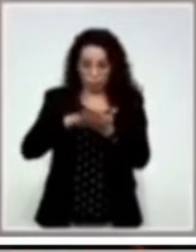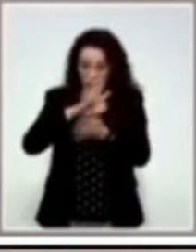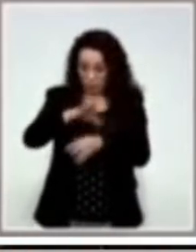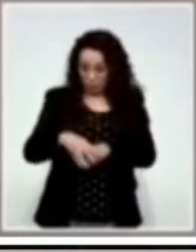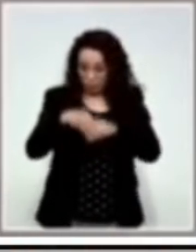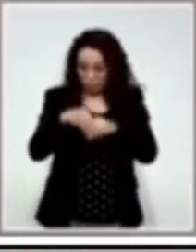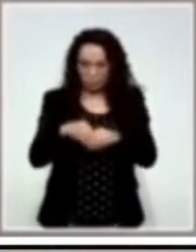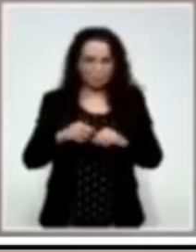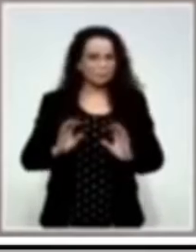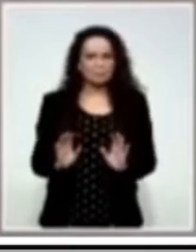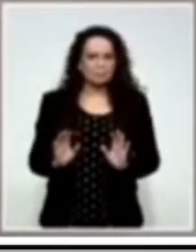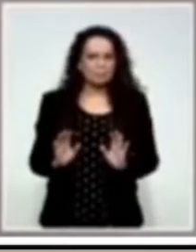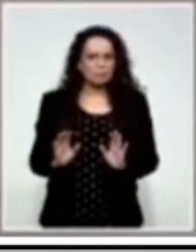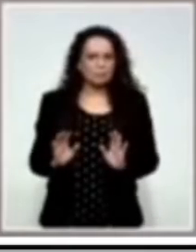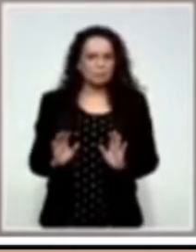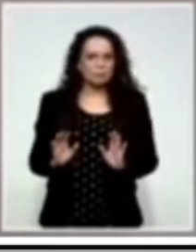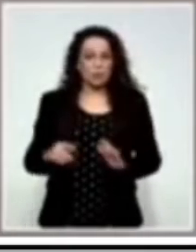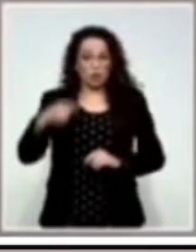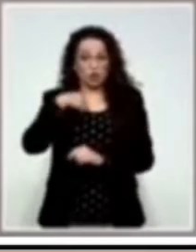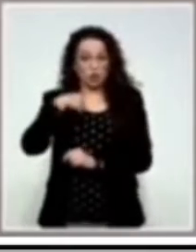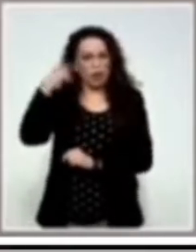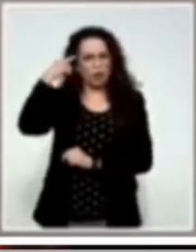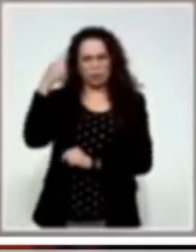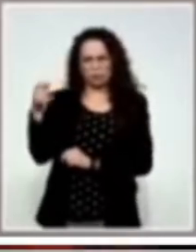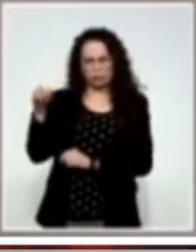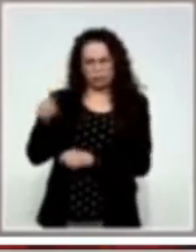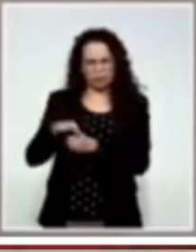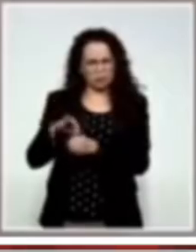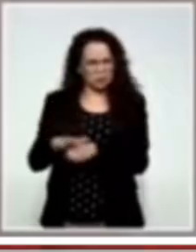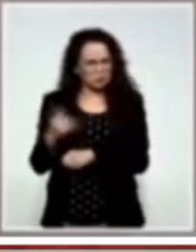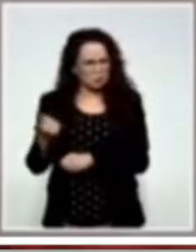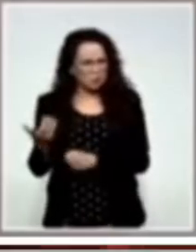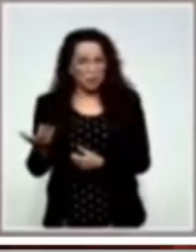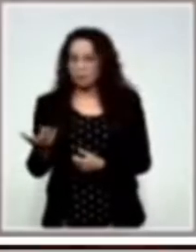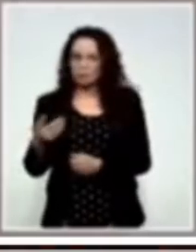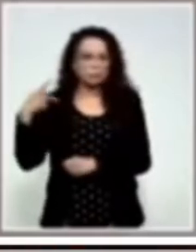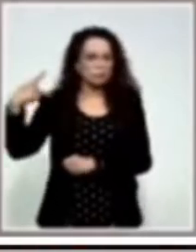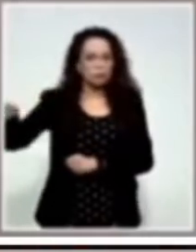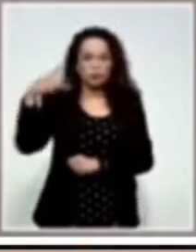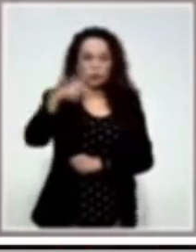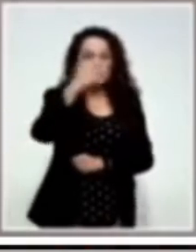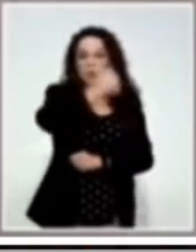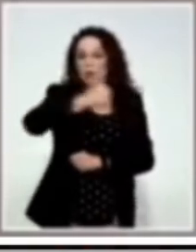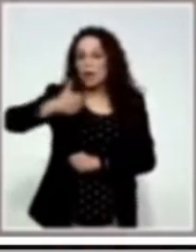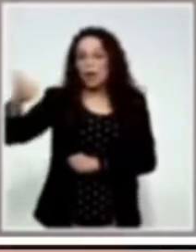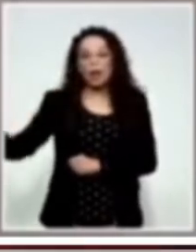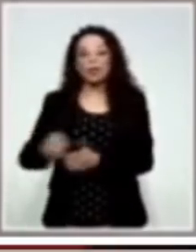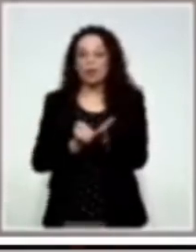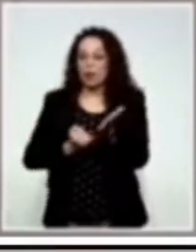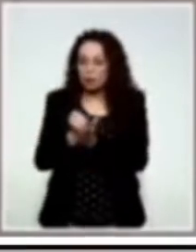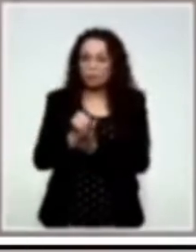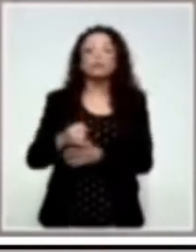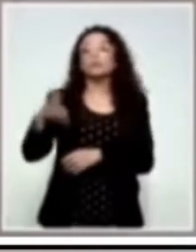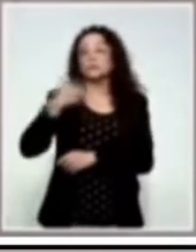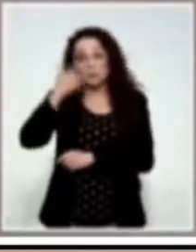por qué juzgar porque un ministro vote en un sentido o en otro. Cada ministro vota como quiere, a veces con razones, a veces sin